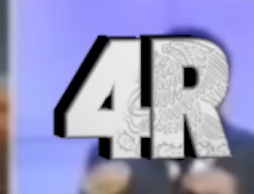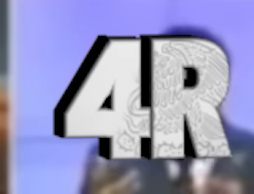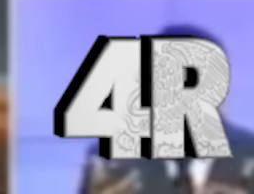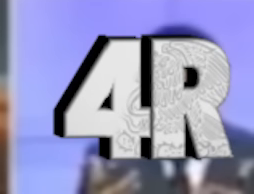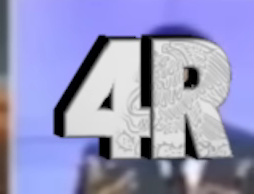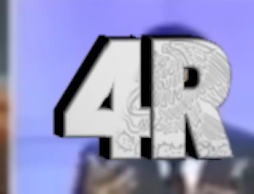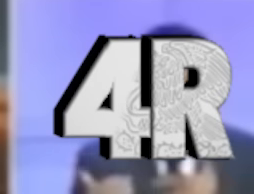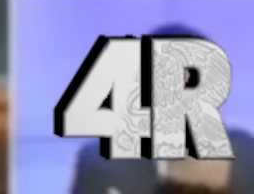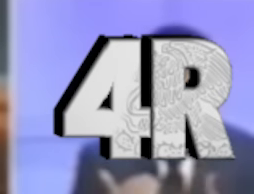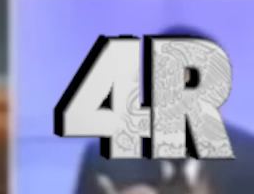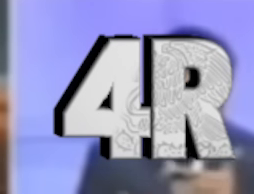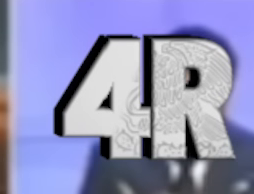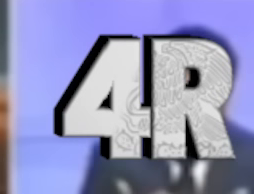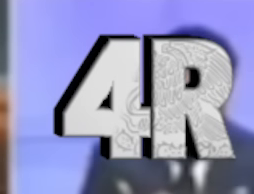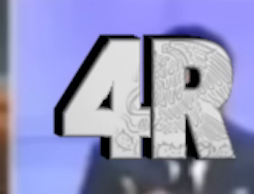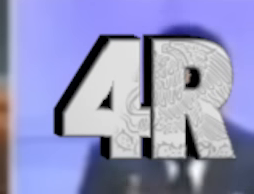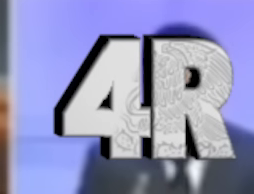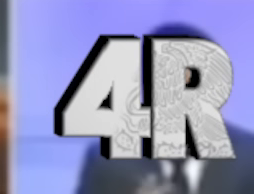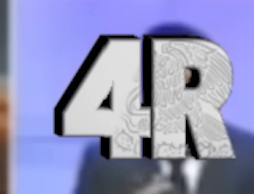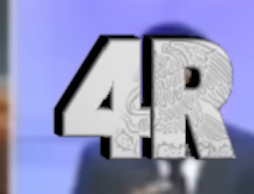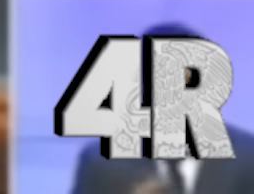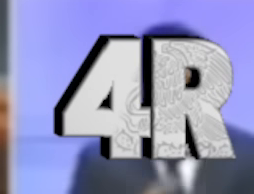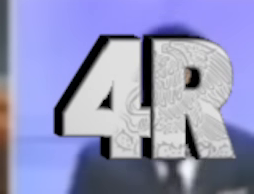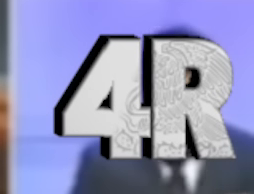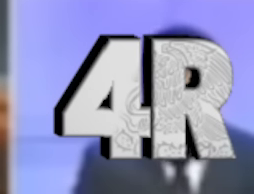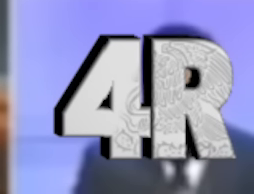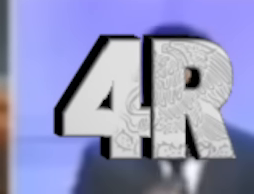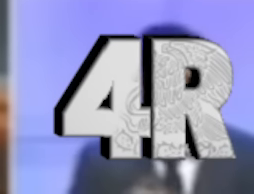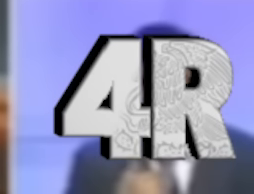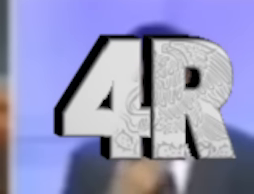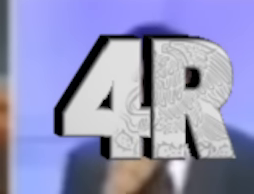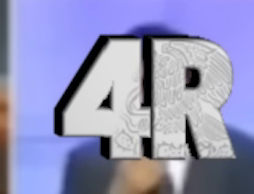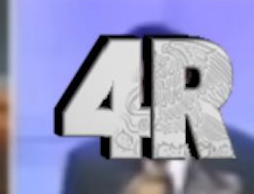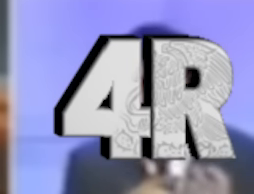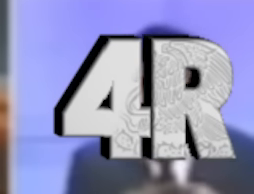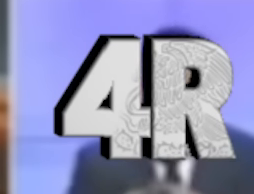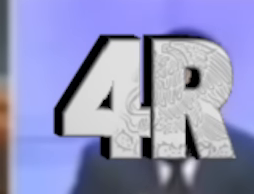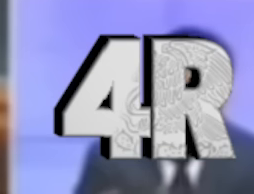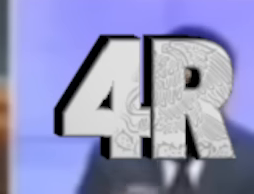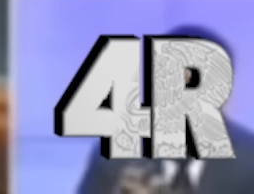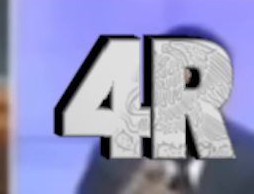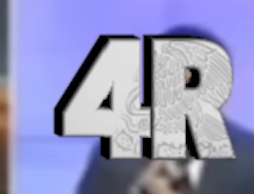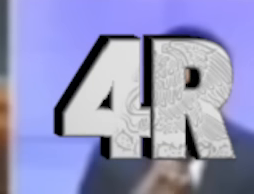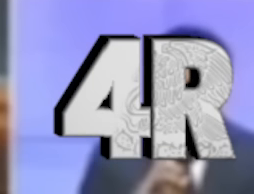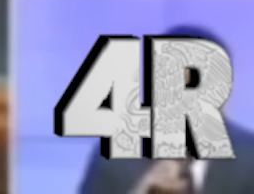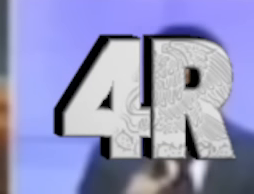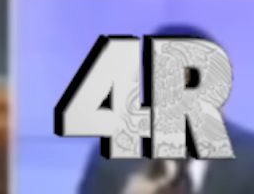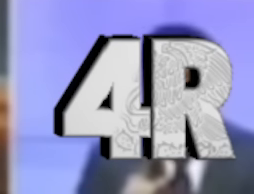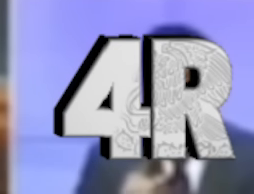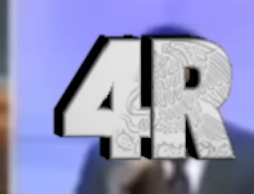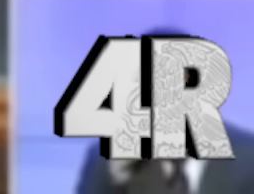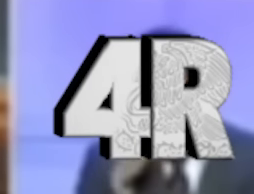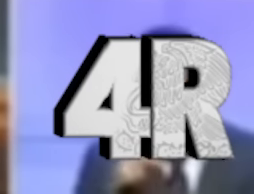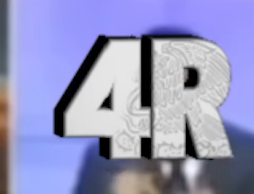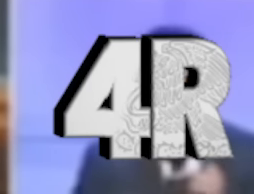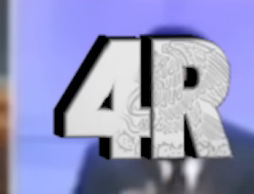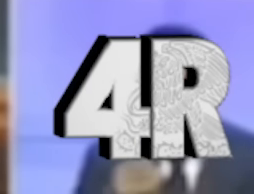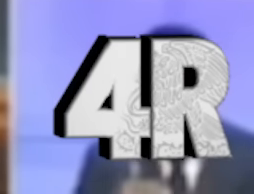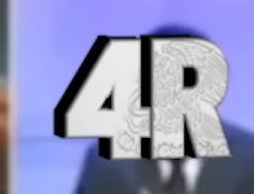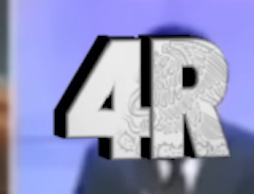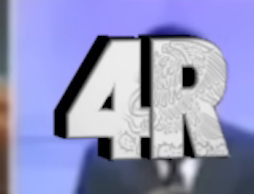validez legalidad o eficacia de las actuaciones o resoluciones de suspensión